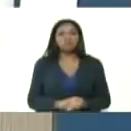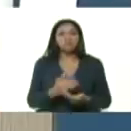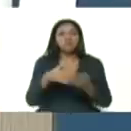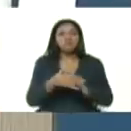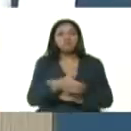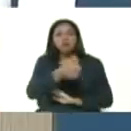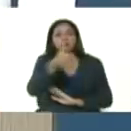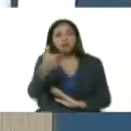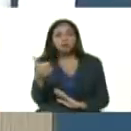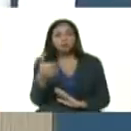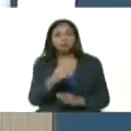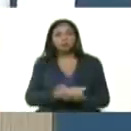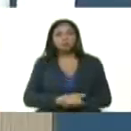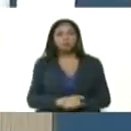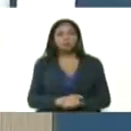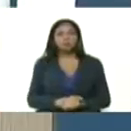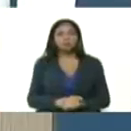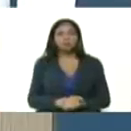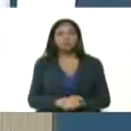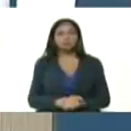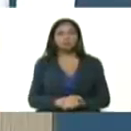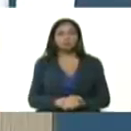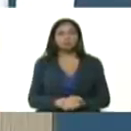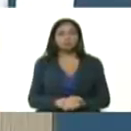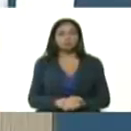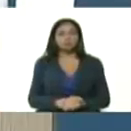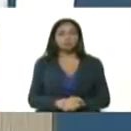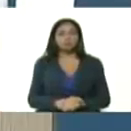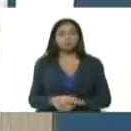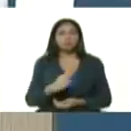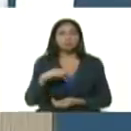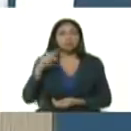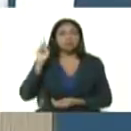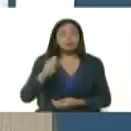hermanos, este es el momento de